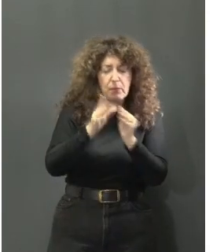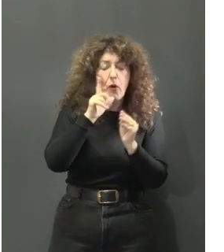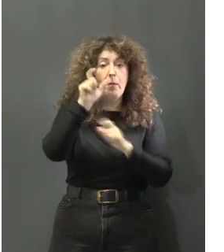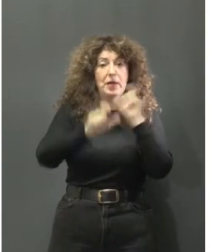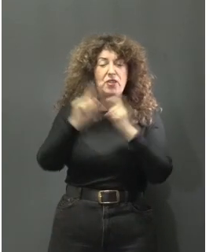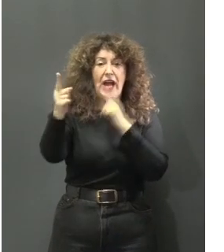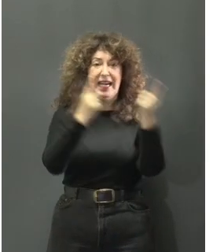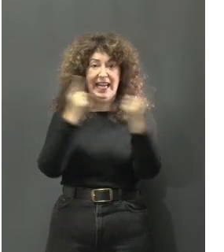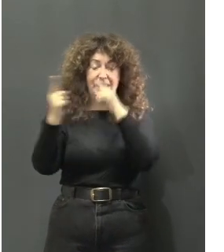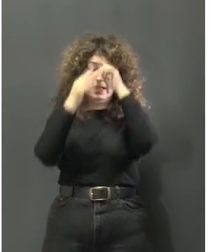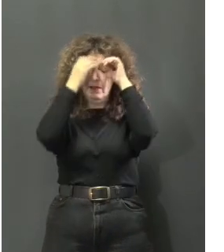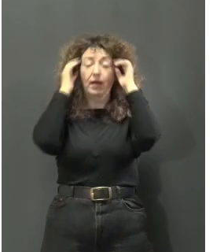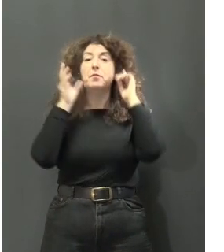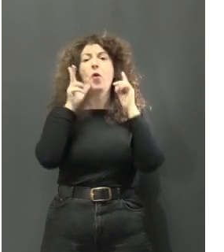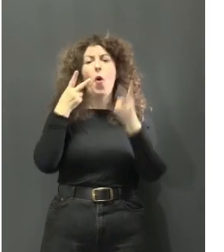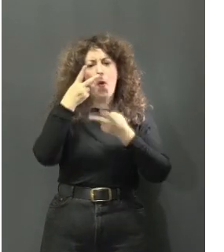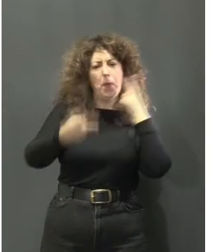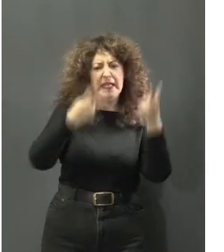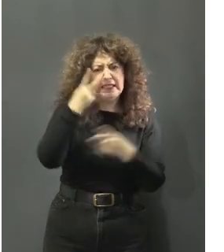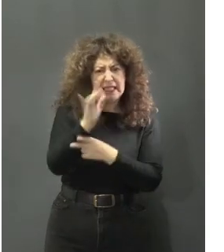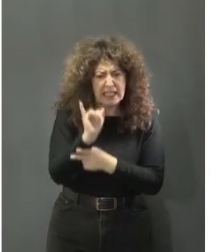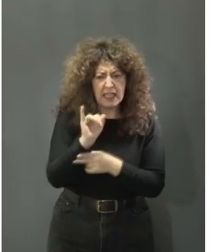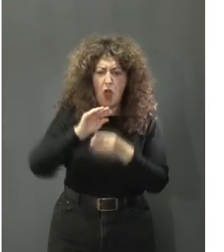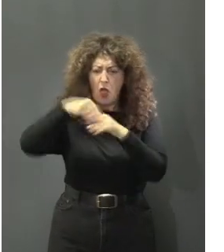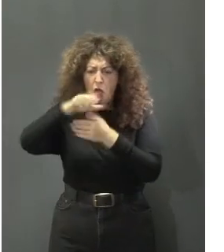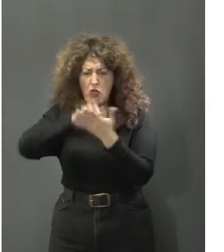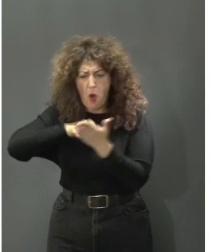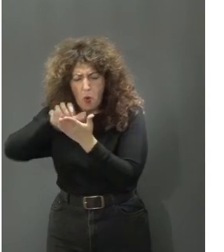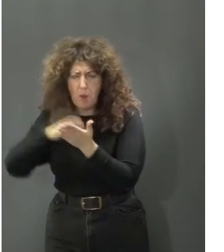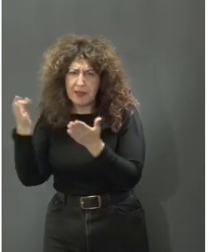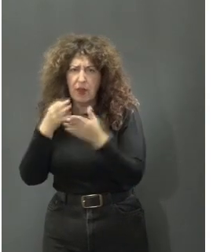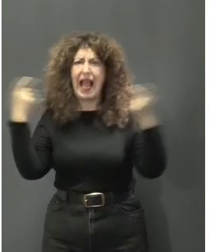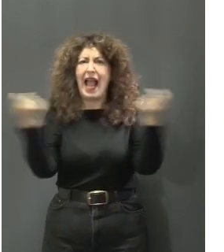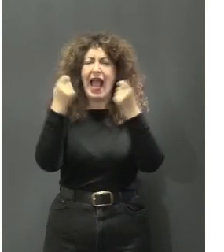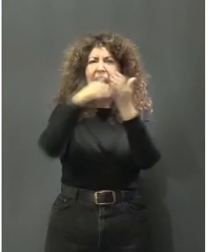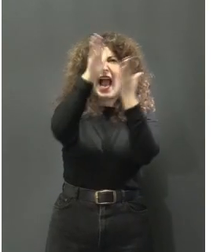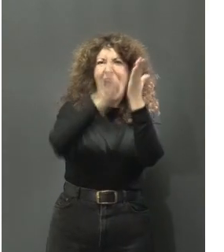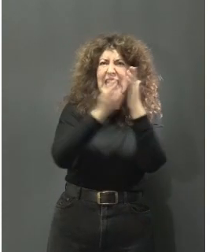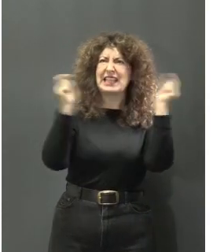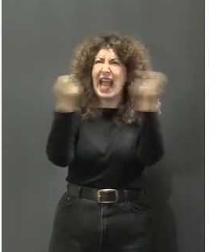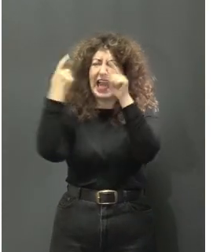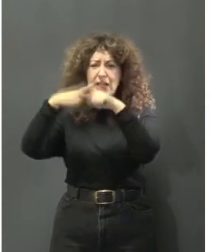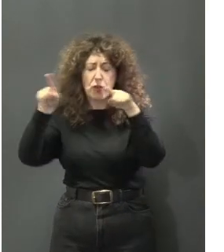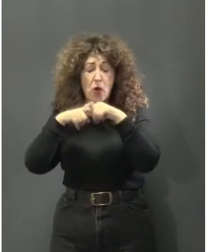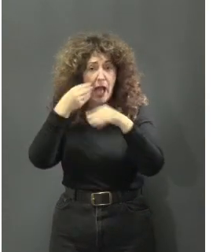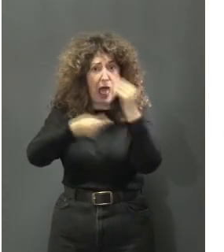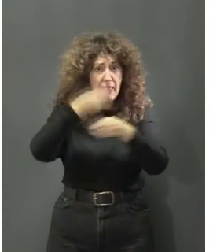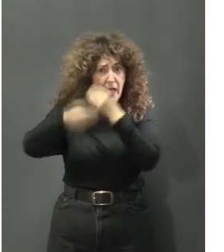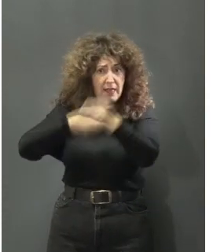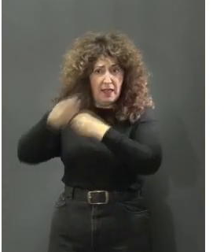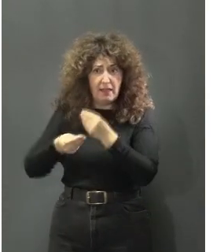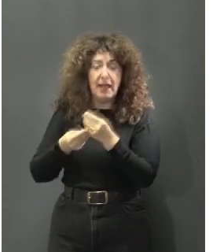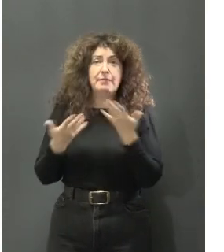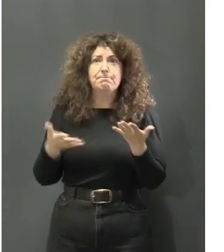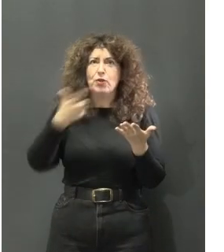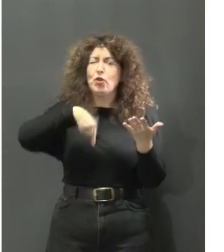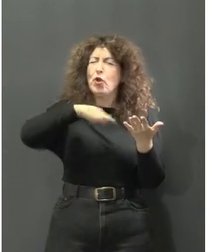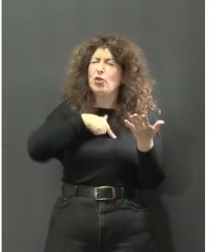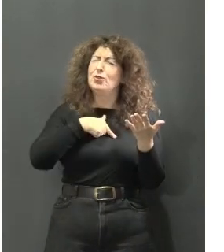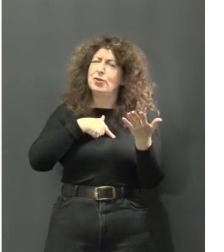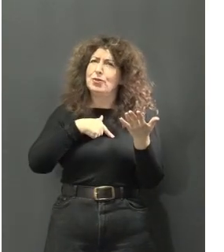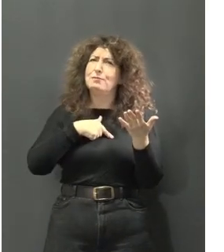porque teníamos muchas visitas, hacíamos documentación, hacíamos carteles, hacíamos cosas. Entonces necesitábamos